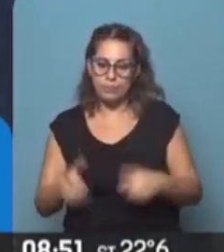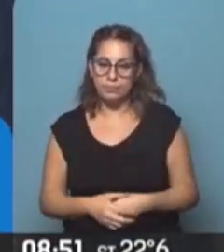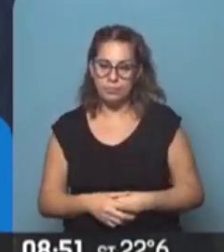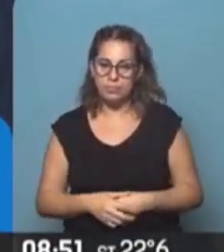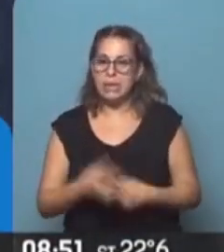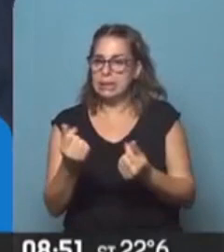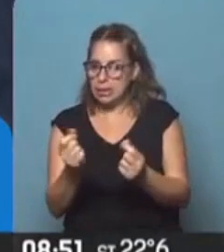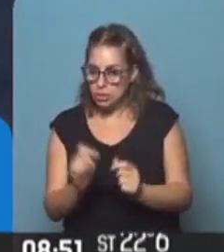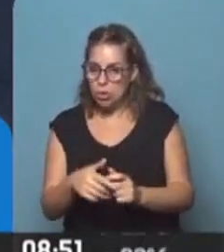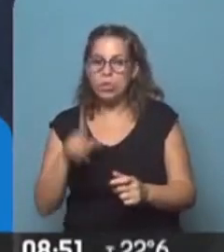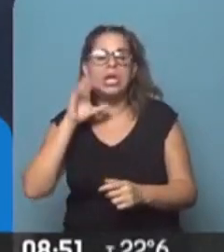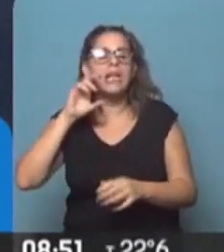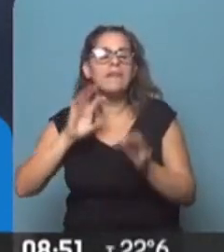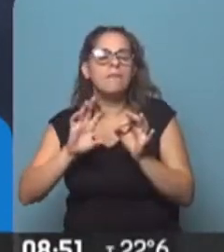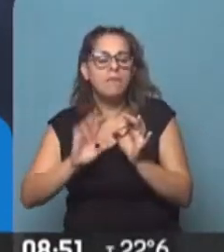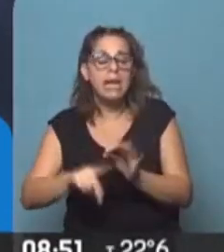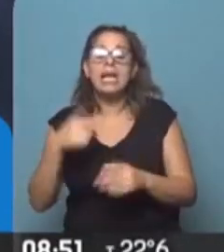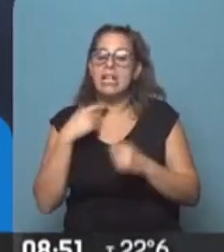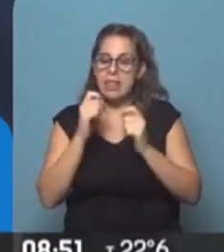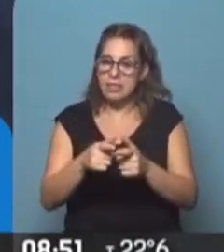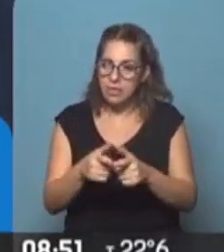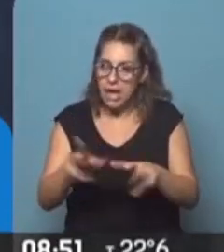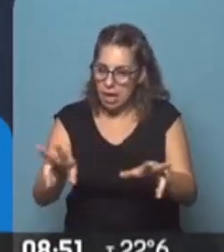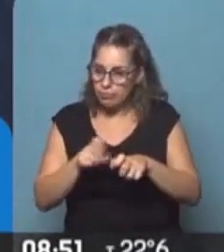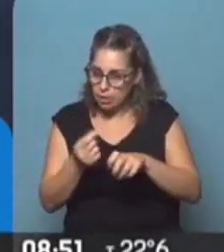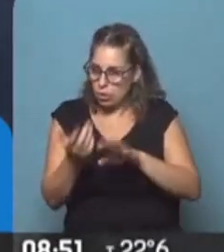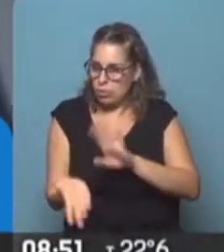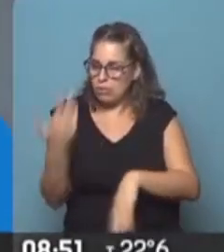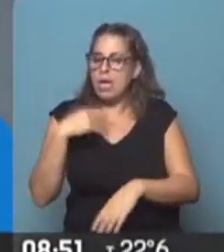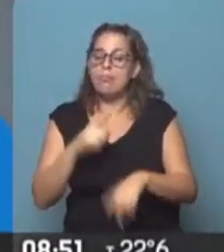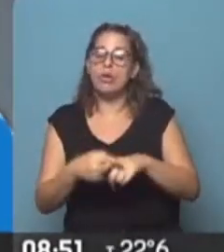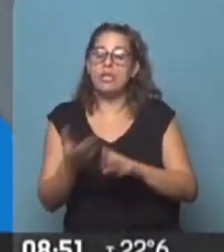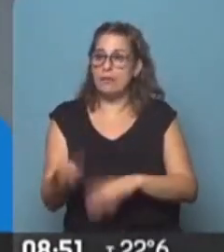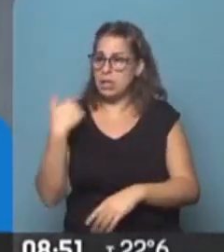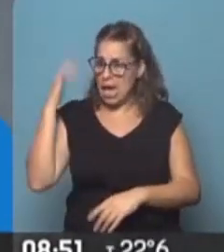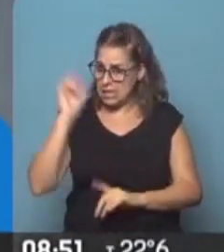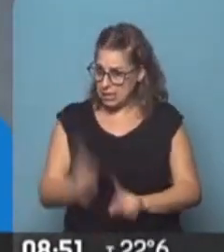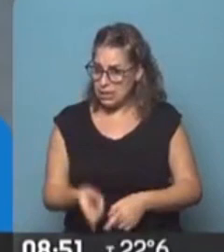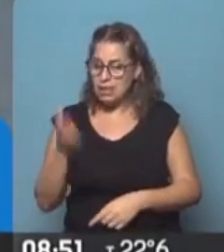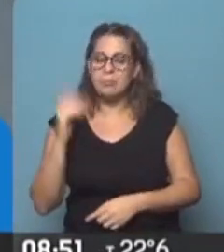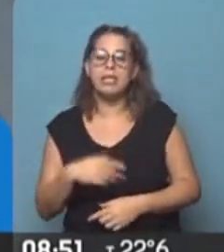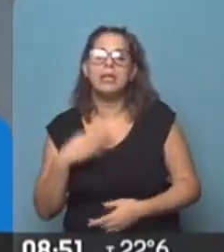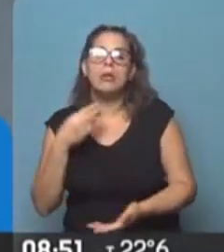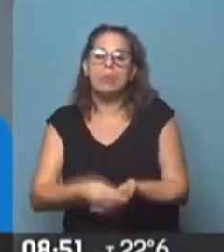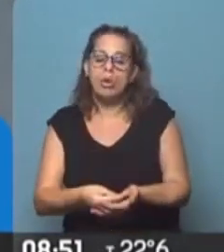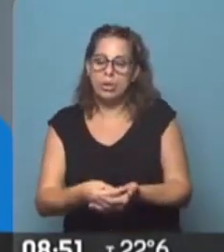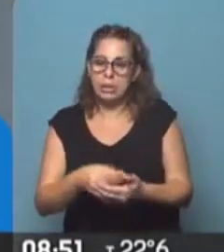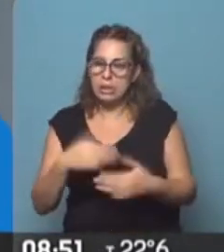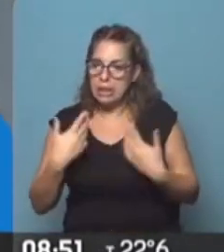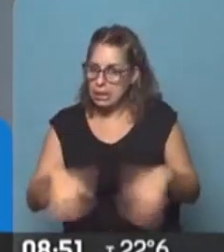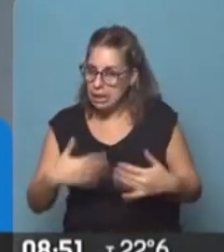del Tesoro, Lebacs, les han garantizado el rendimiento por inflación ayer mismo en una colocación enorme que nos